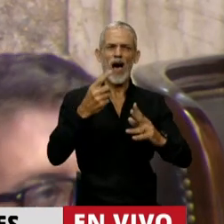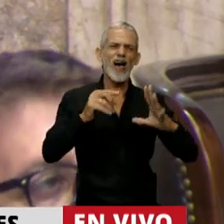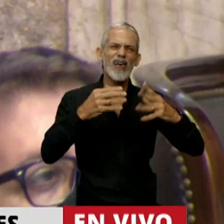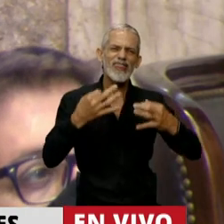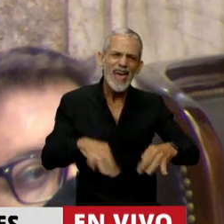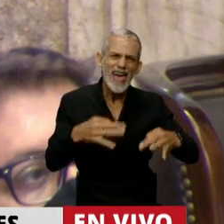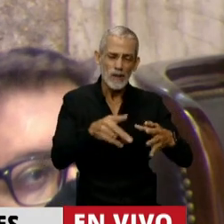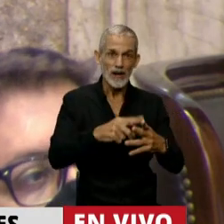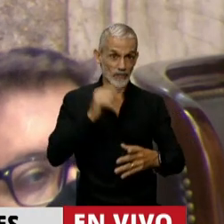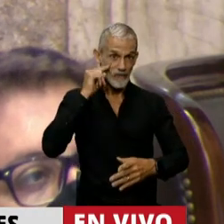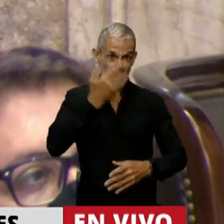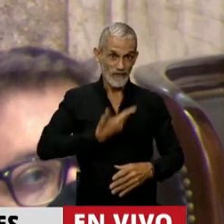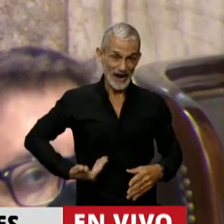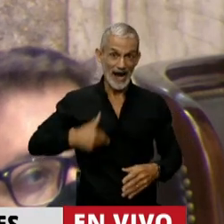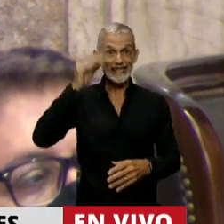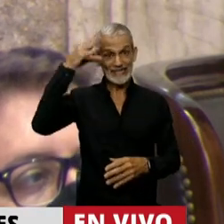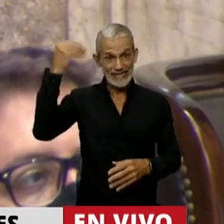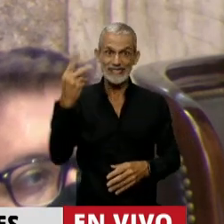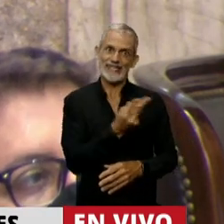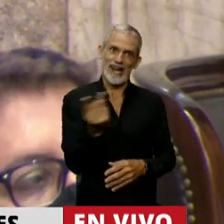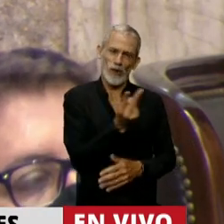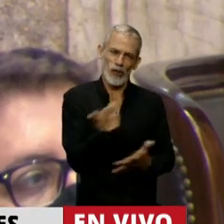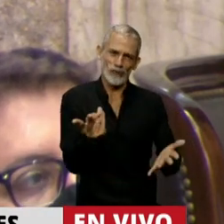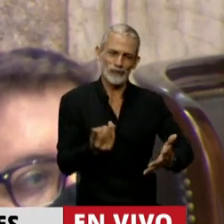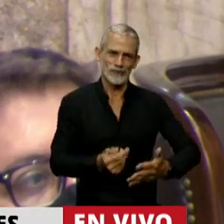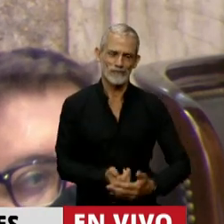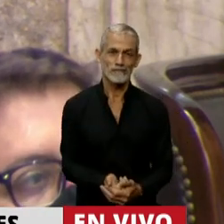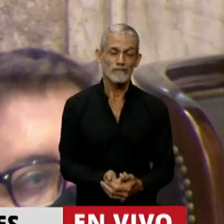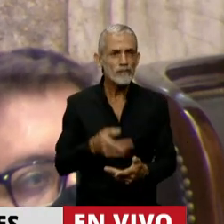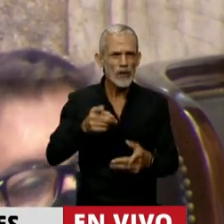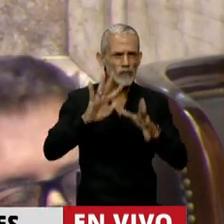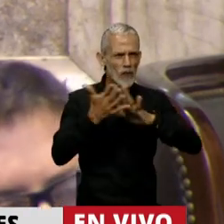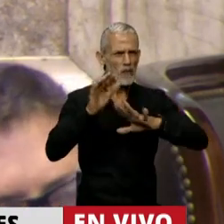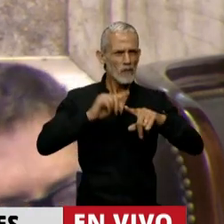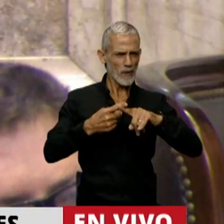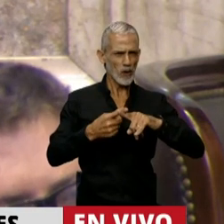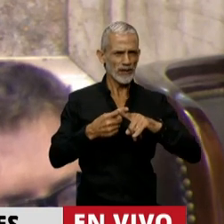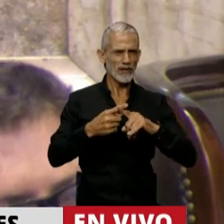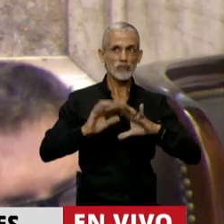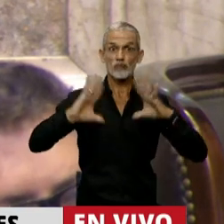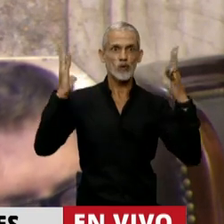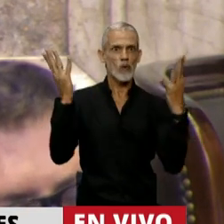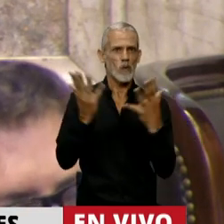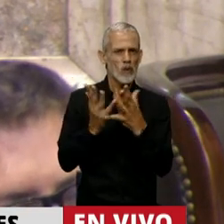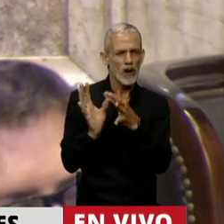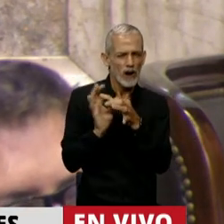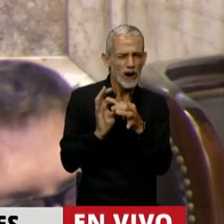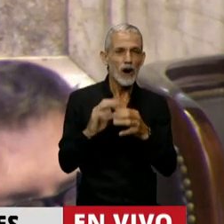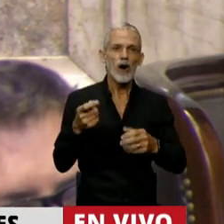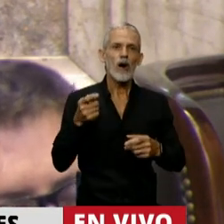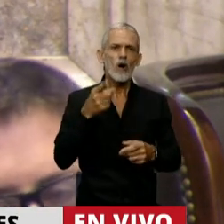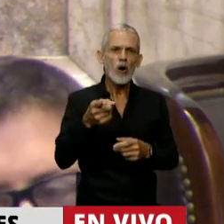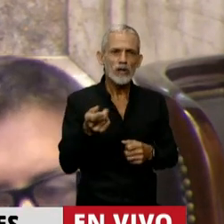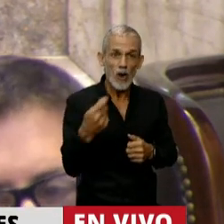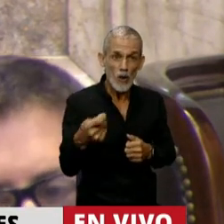vulnerables, Alberto Fernández y Cristina Fernández de Kirchner. Es un lineamiento mundial. El ataque a los